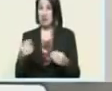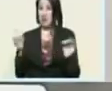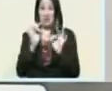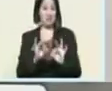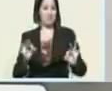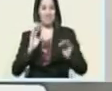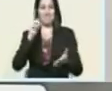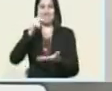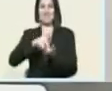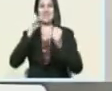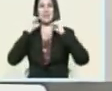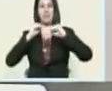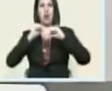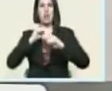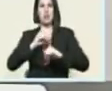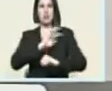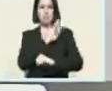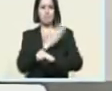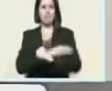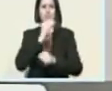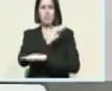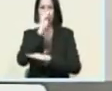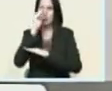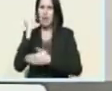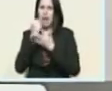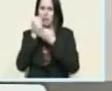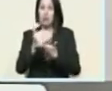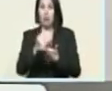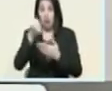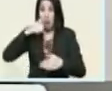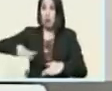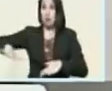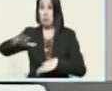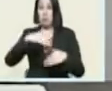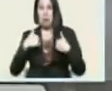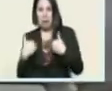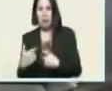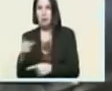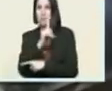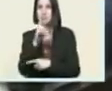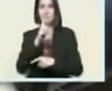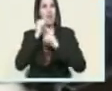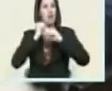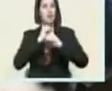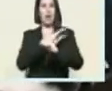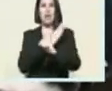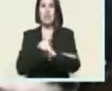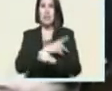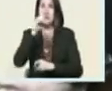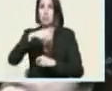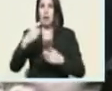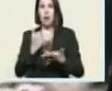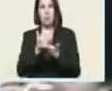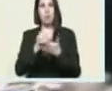hice ni jamás lo voy a hacer. Y nuestro pueblo tampoco lo hizo ni jamás lo va a hacer.